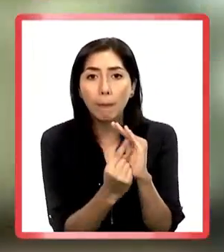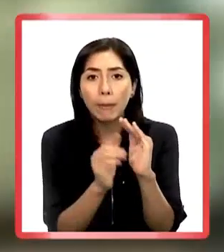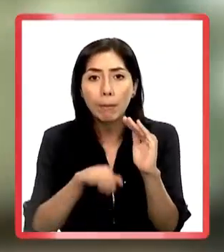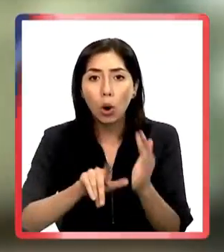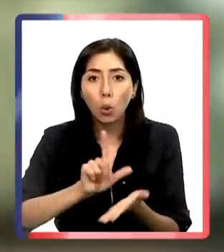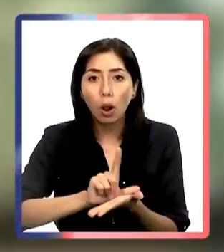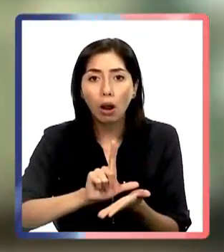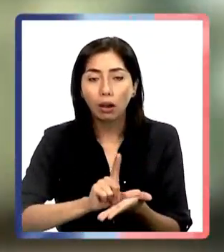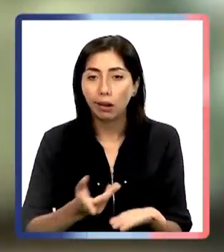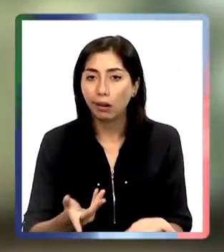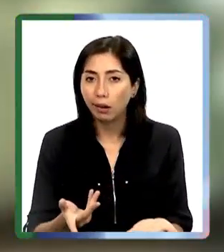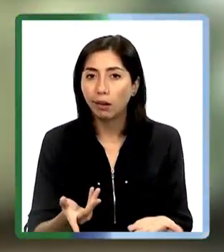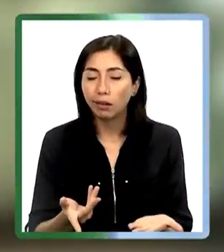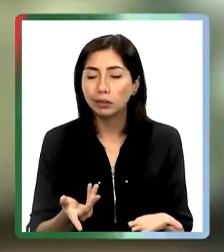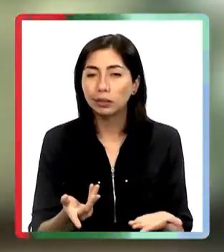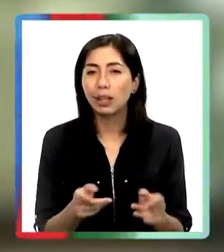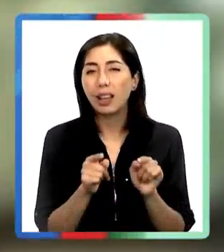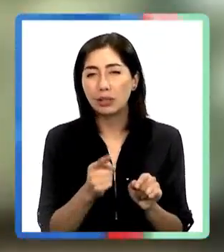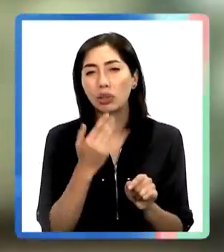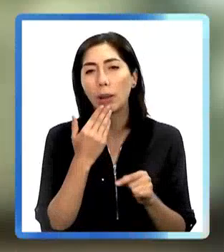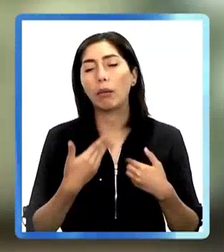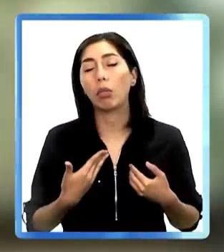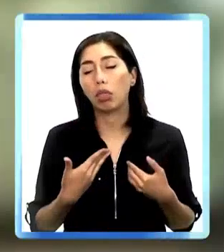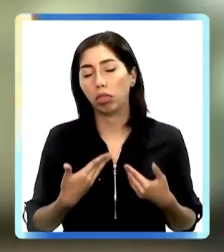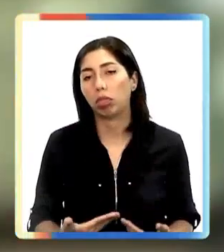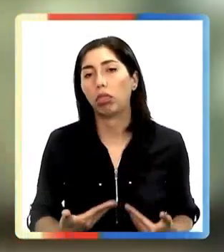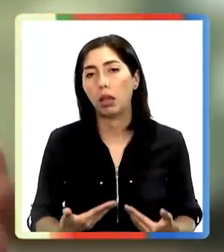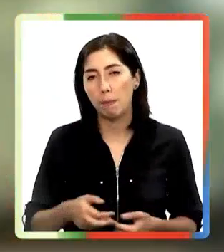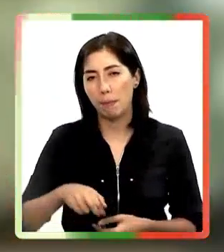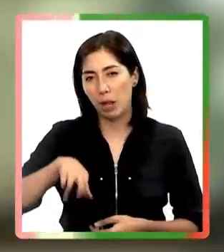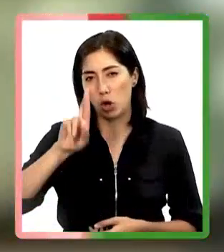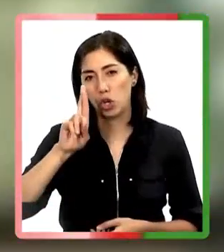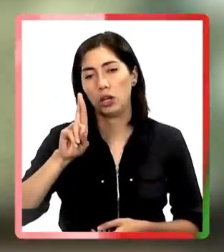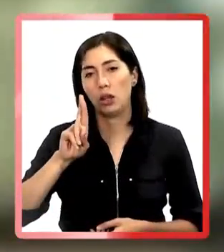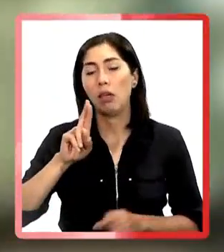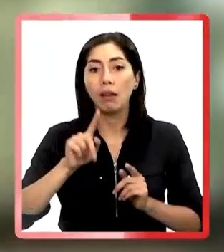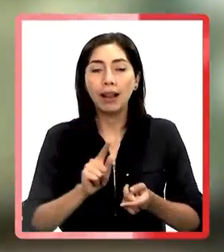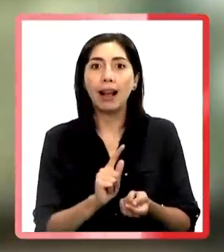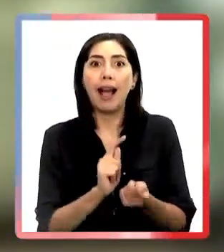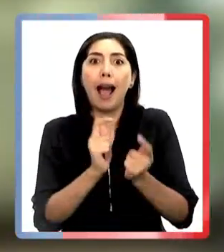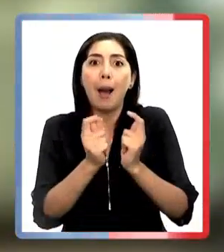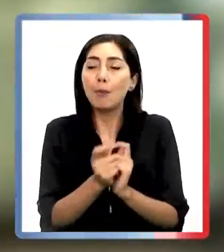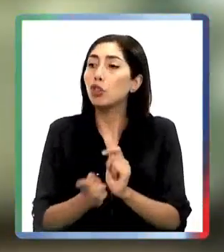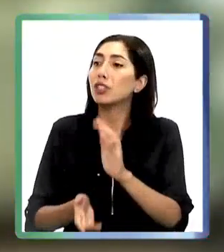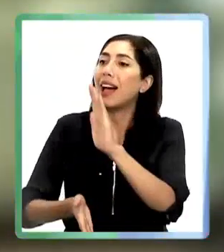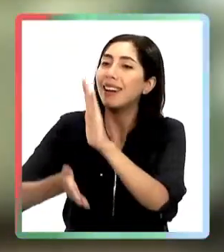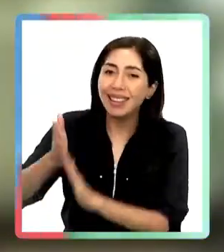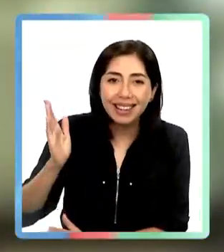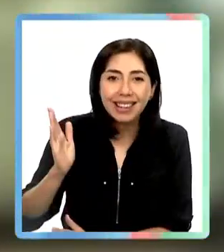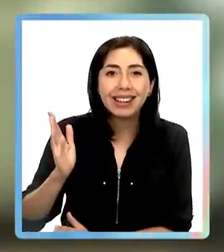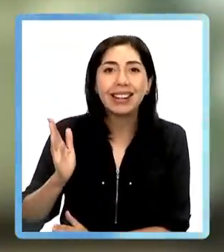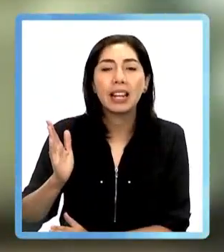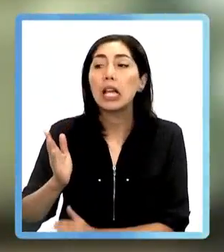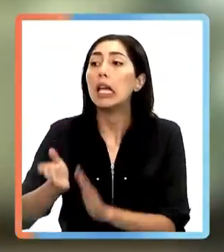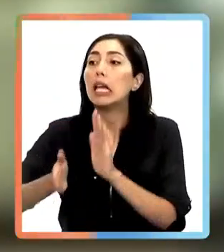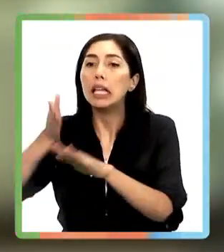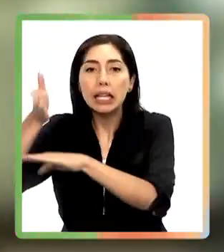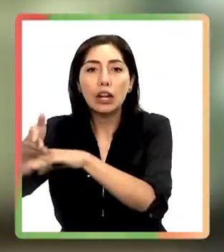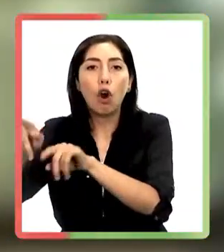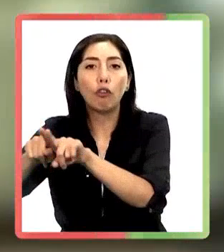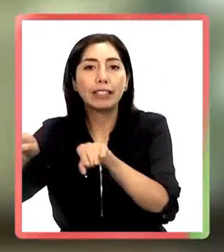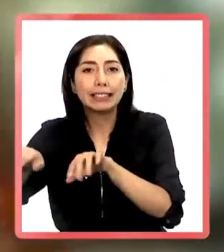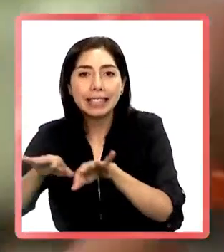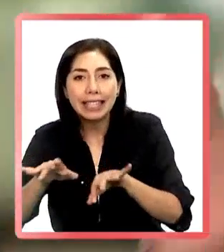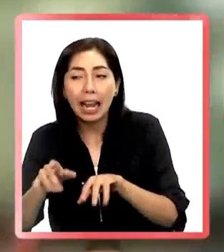día. Eso también agota más. El generar un cambio, ¿no? El salir de nuestra casa, ir a la